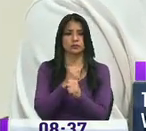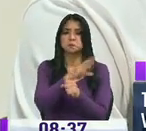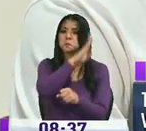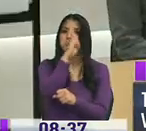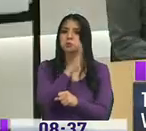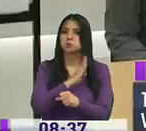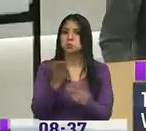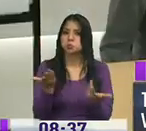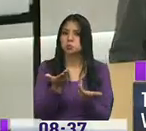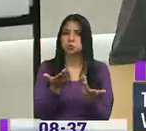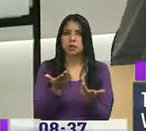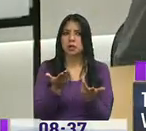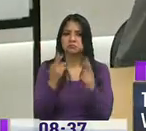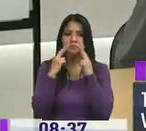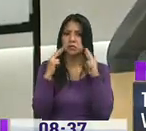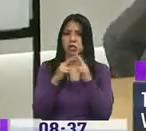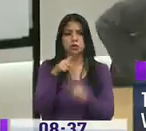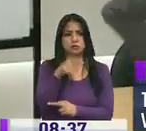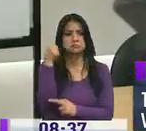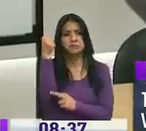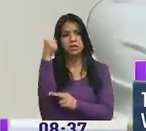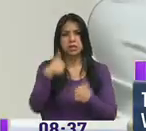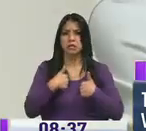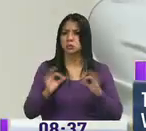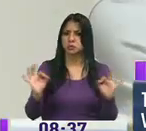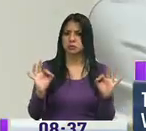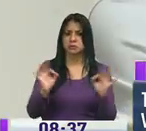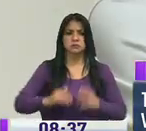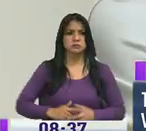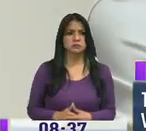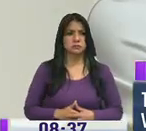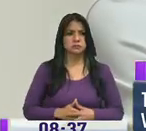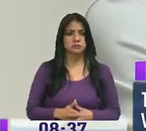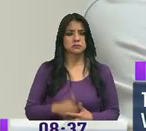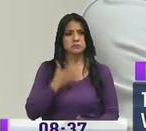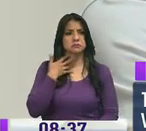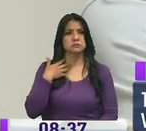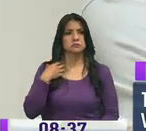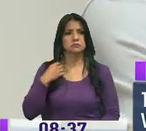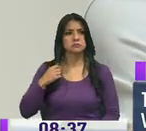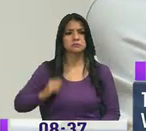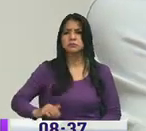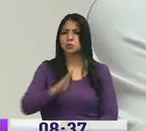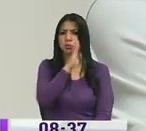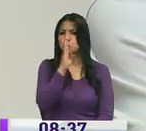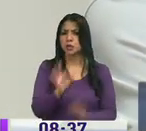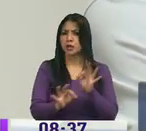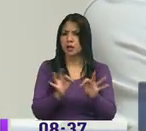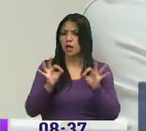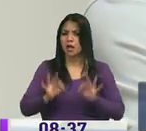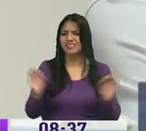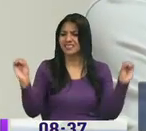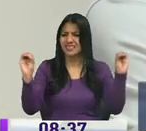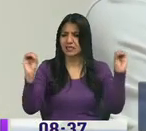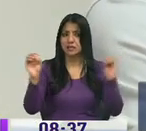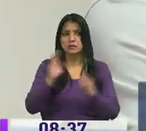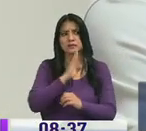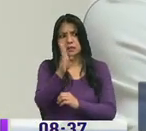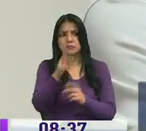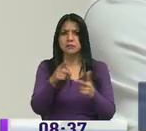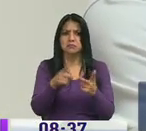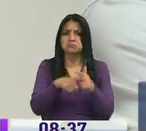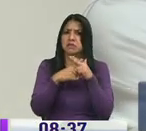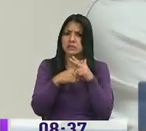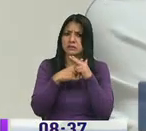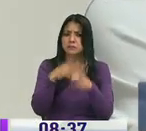fueron, dijo, reconocidos sus derechos humanos. Ellos nunca me han regalado nada, todo lo que me han dado me han prestado, pero después me han